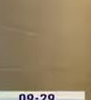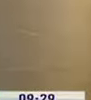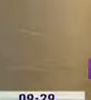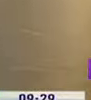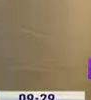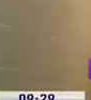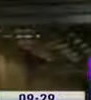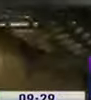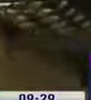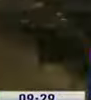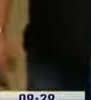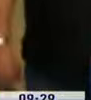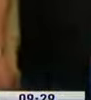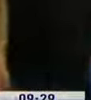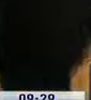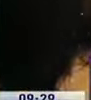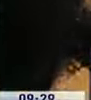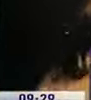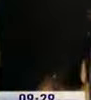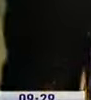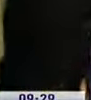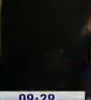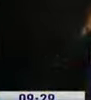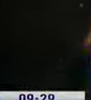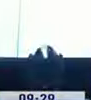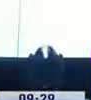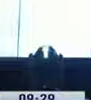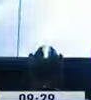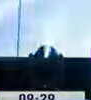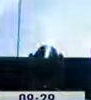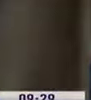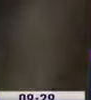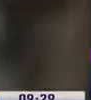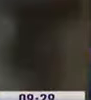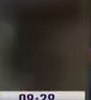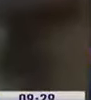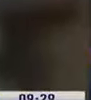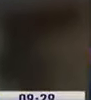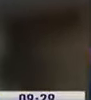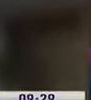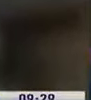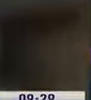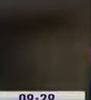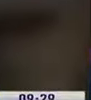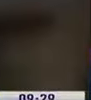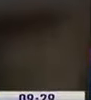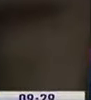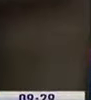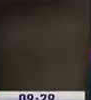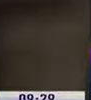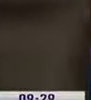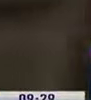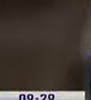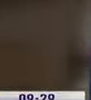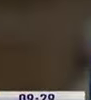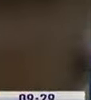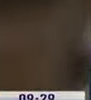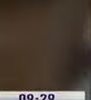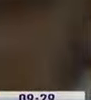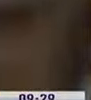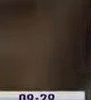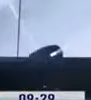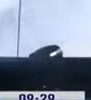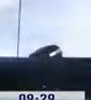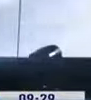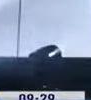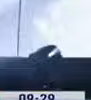pero ya retornamos con el mundo del espectáculo para contarles que el rostro de Alejandra Guzmán luce irreconocible. ¿Quiere ver usted